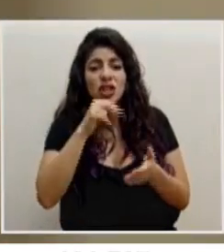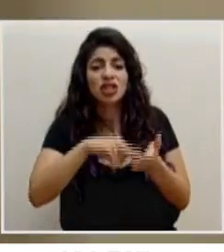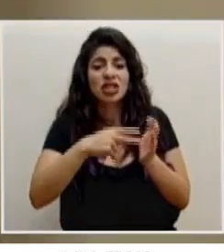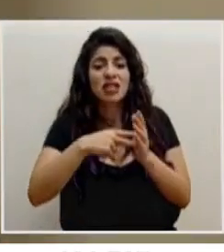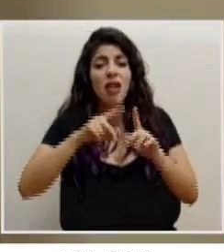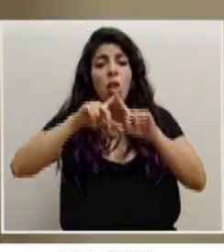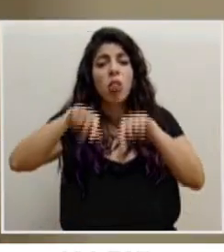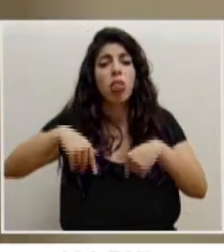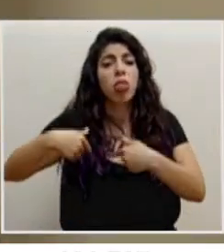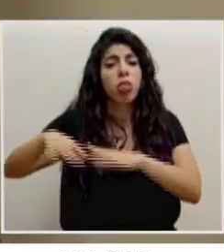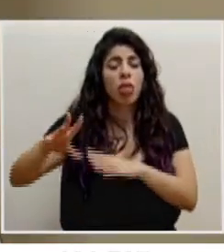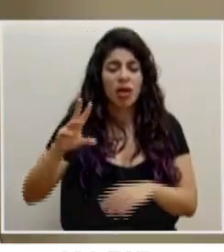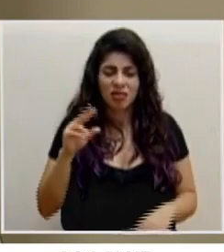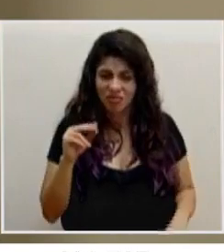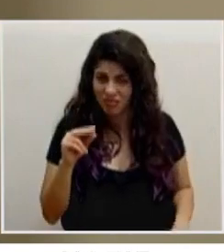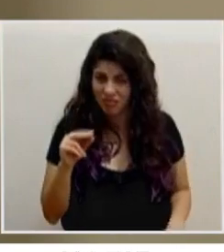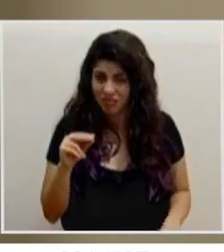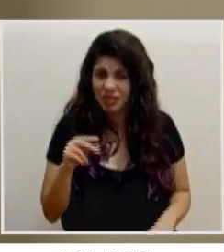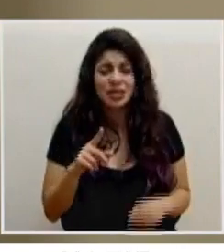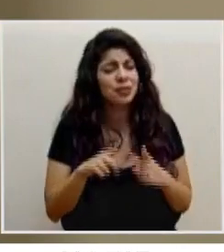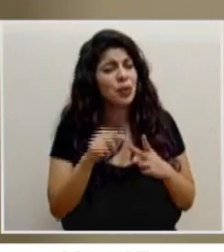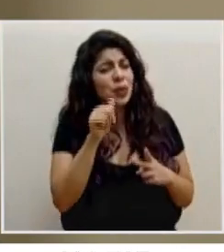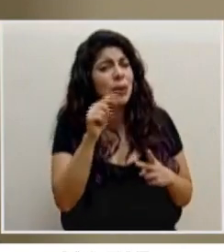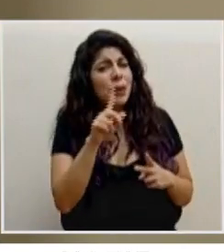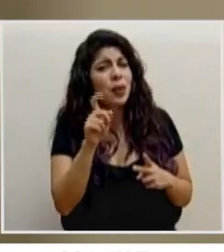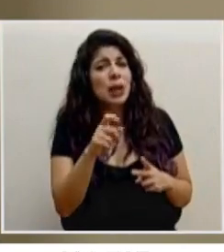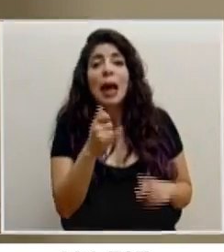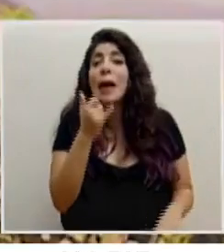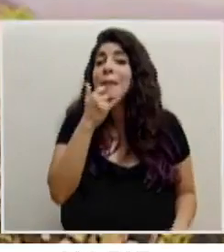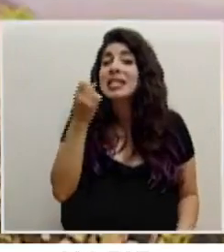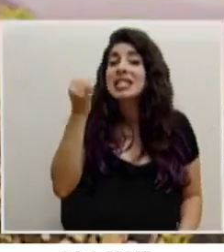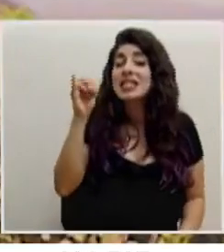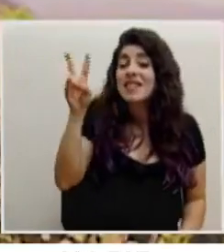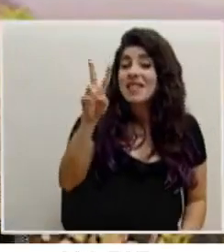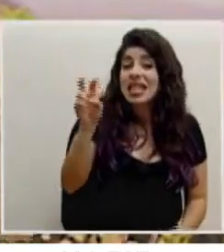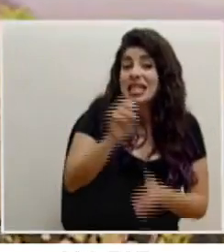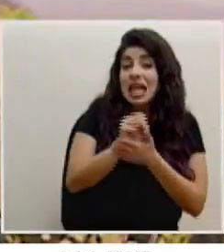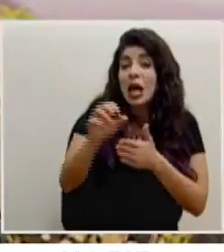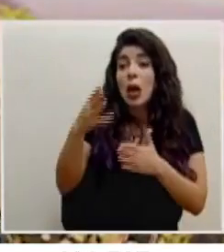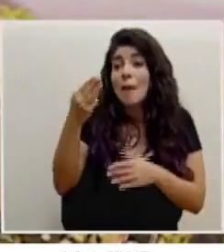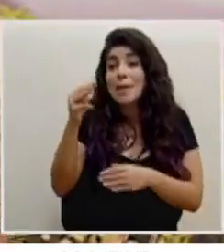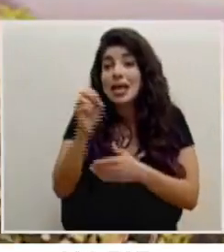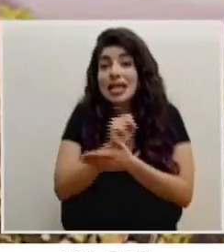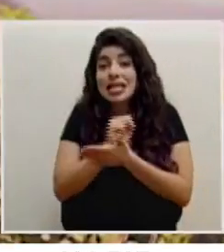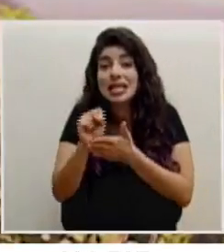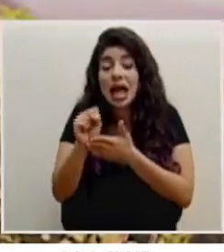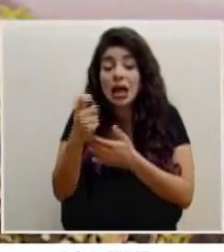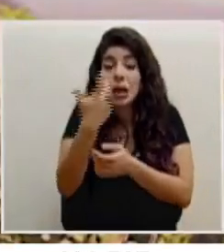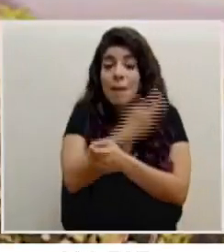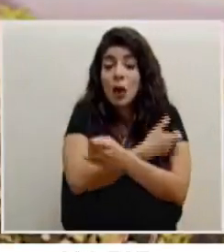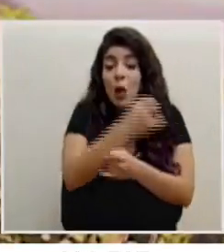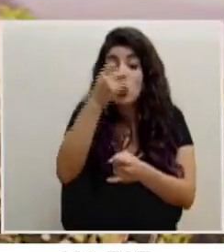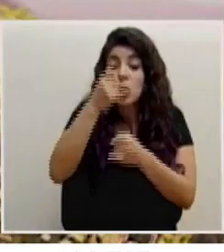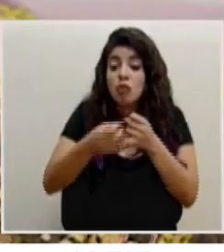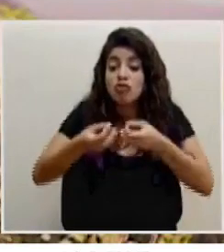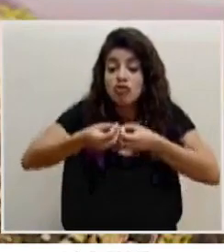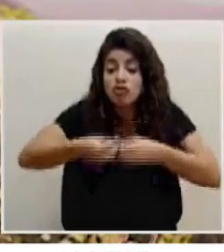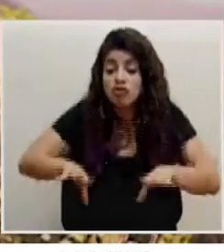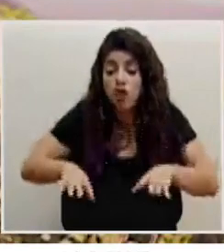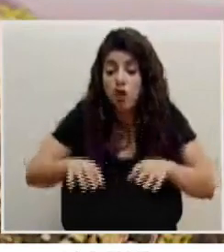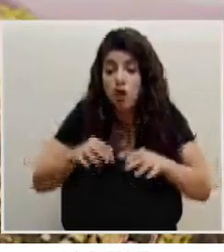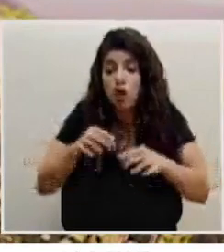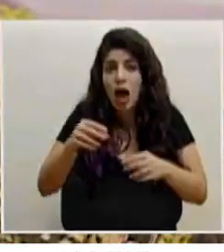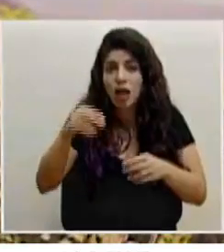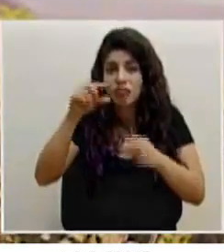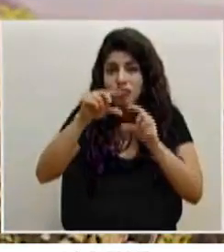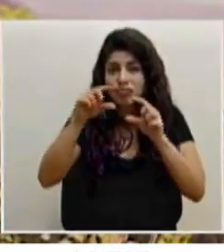descartar. ¿Y cuál es la otra pregunta? ¿Qué pasa si el Viernes Santo o el Miércoles Santo, cuando se termina la vacunación, sobran viales en los